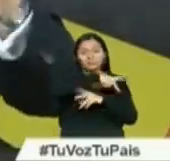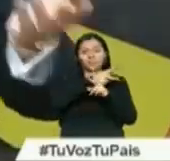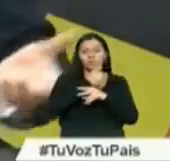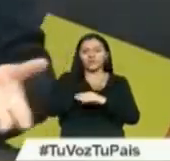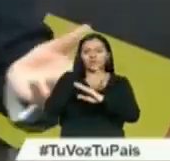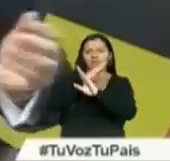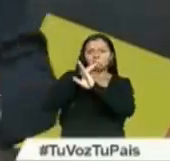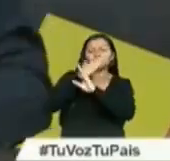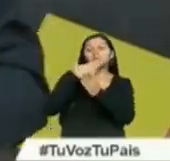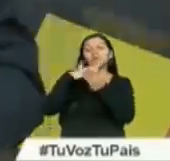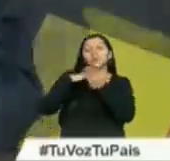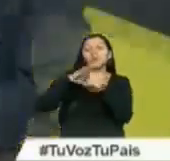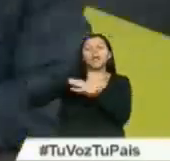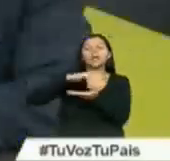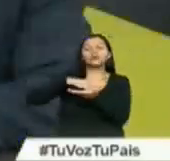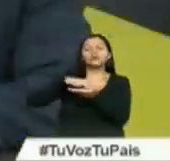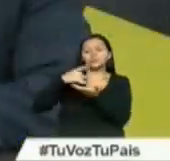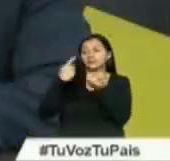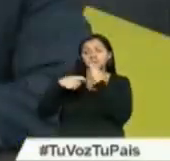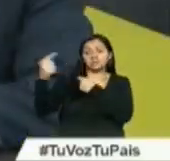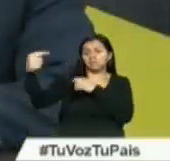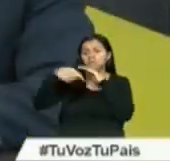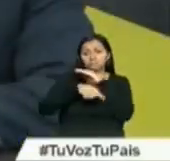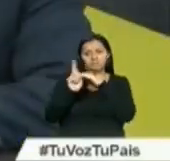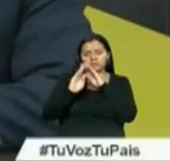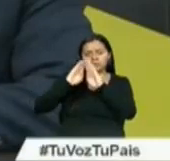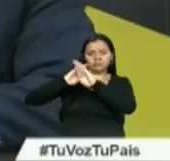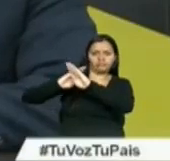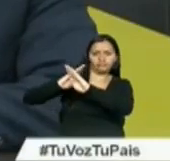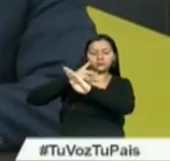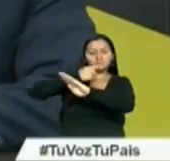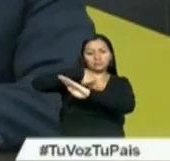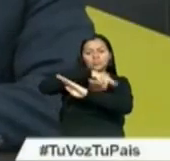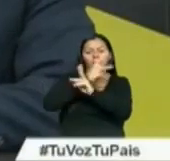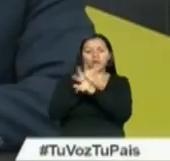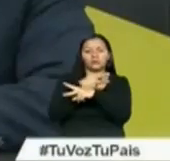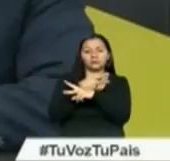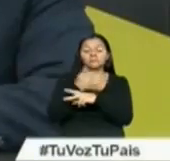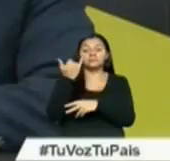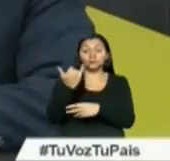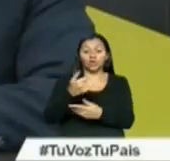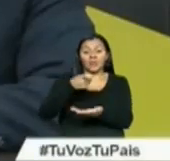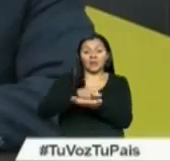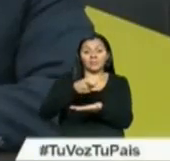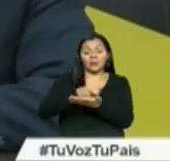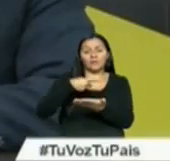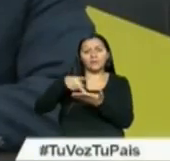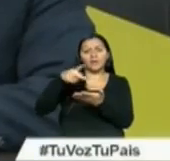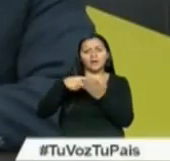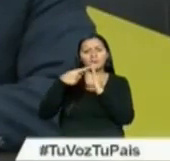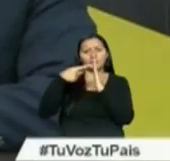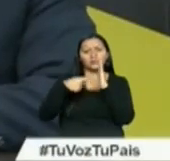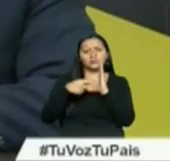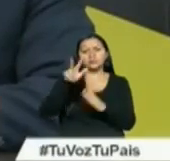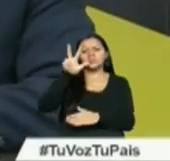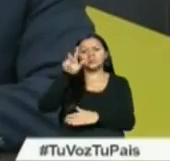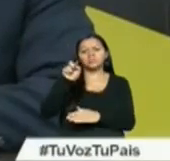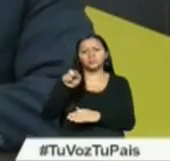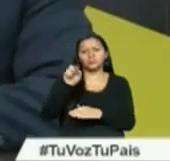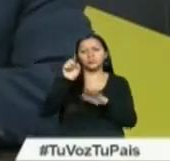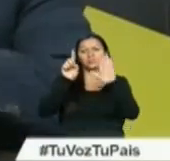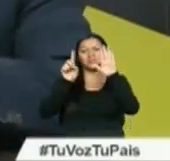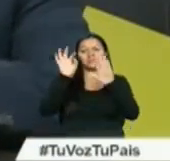Arroz, etcétera, no pueden ir al país. Hoy en día el camarón paga el 3.6% de arancel. Si es que no tuviéramos la